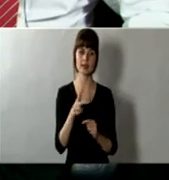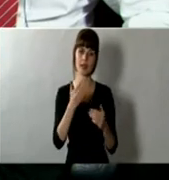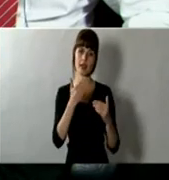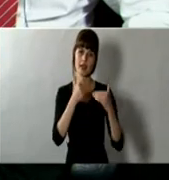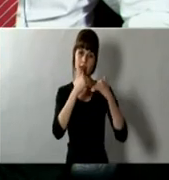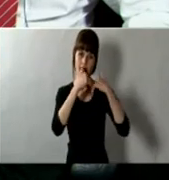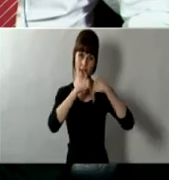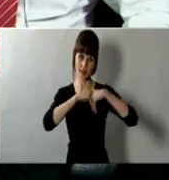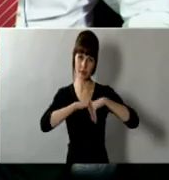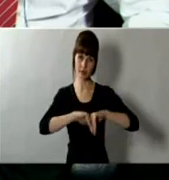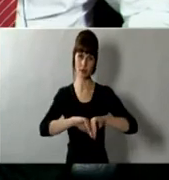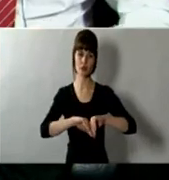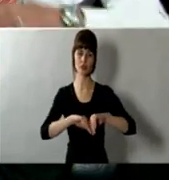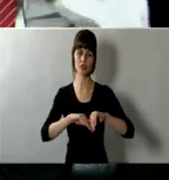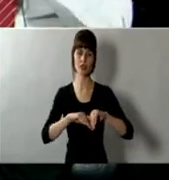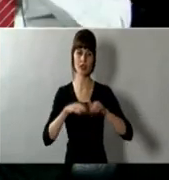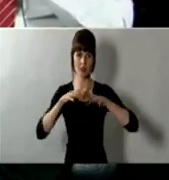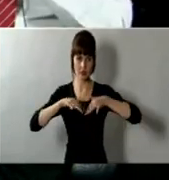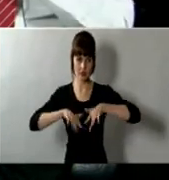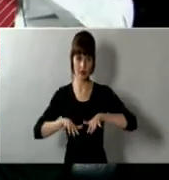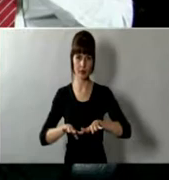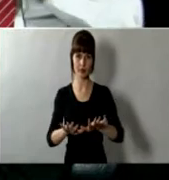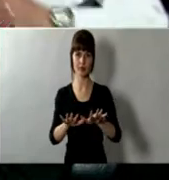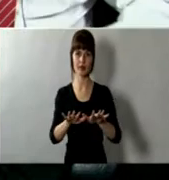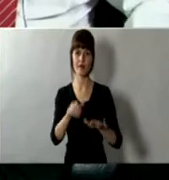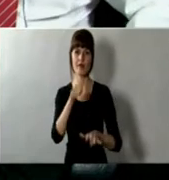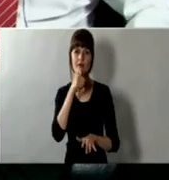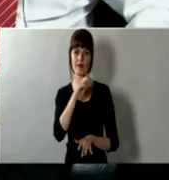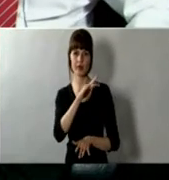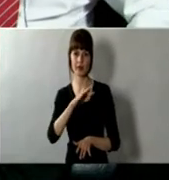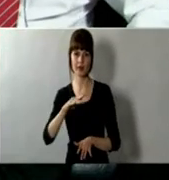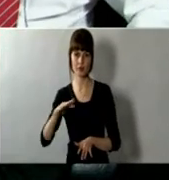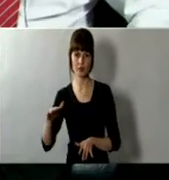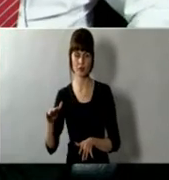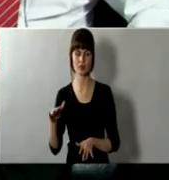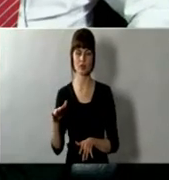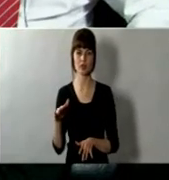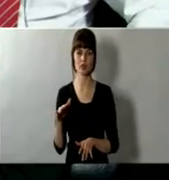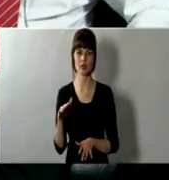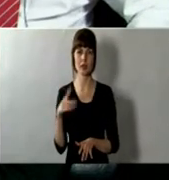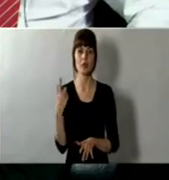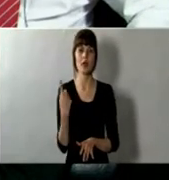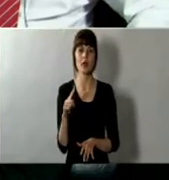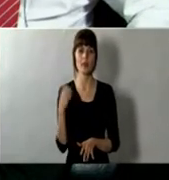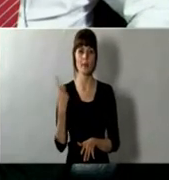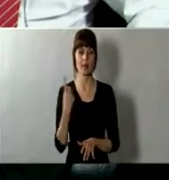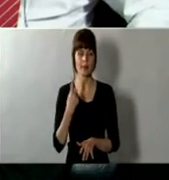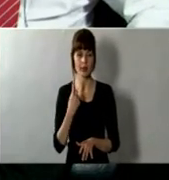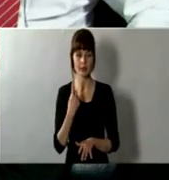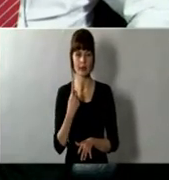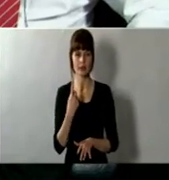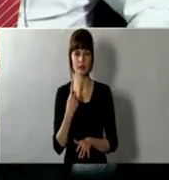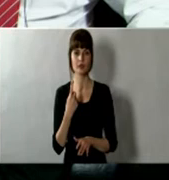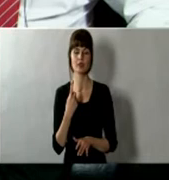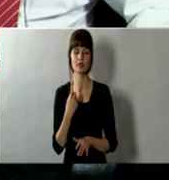Deben correr Ríos de agua viva ¿Sí? Por lo tanto Es muy importante Que para que realmente Corren esos ríos Primeramente